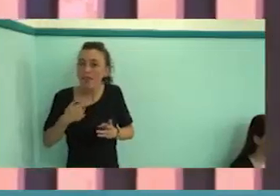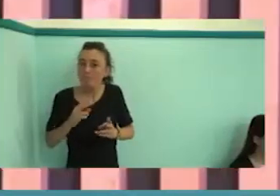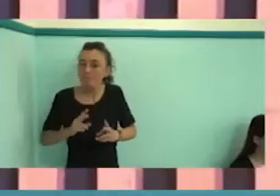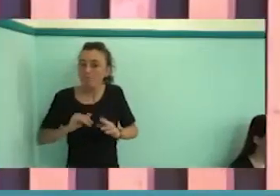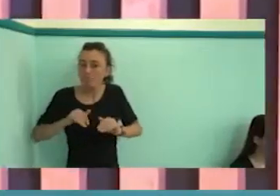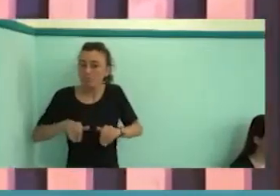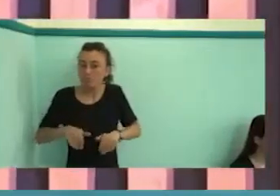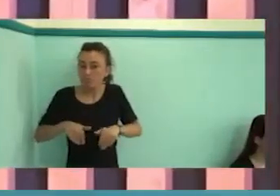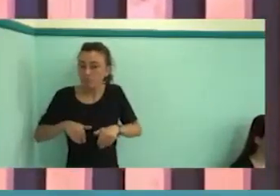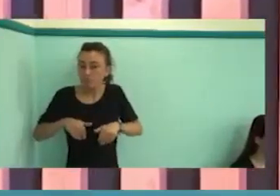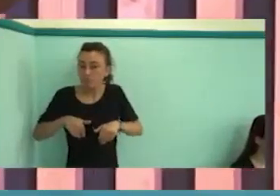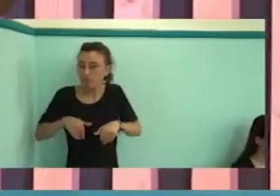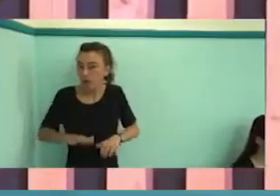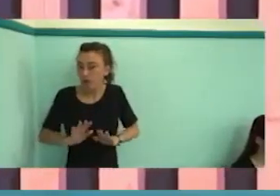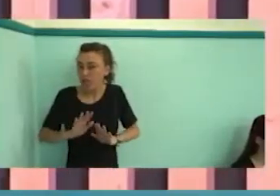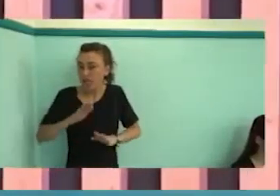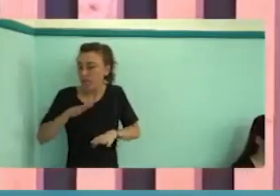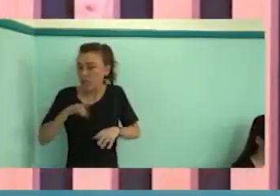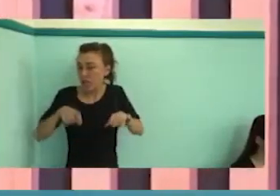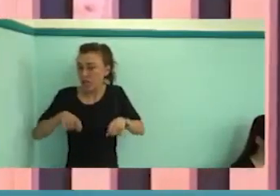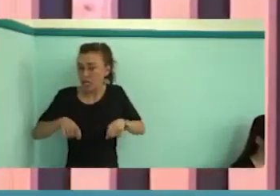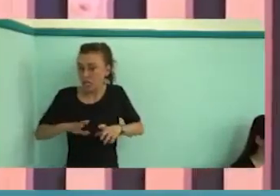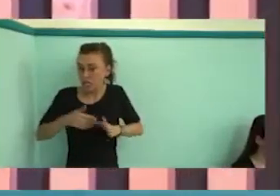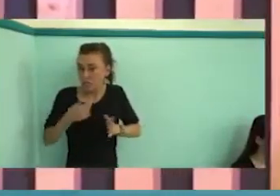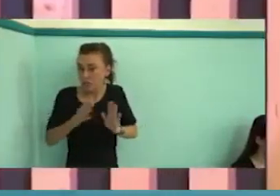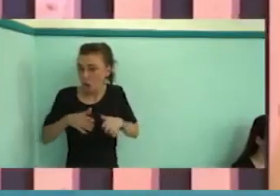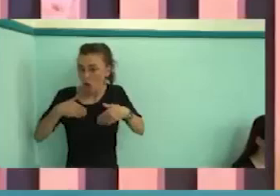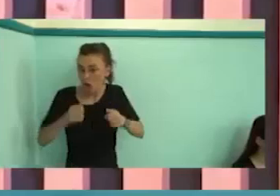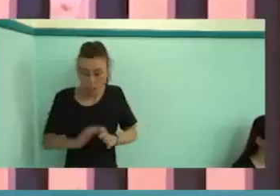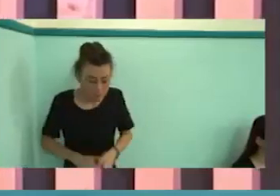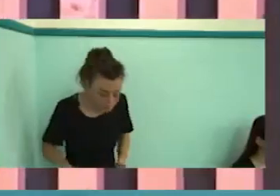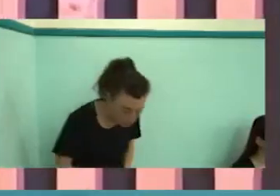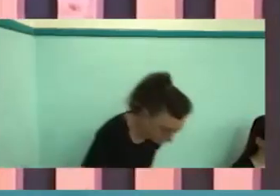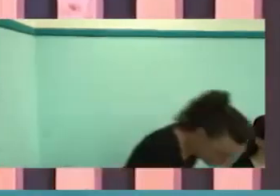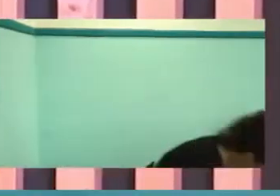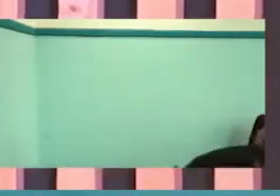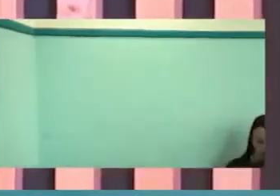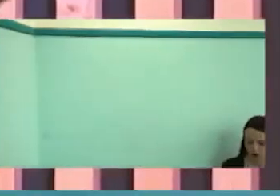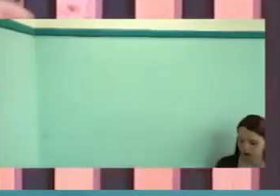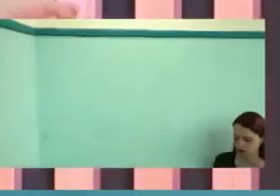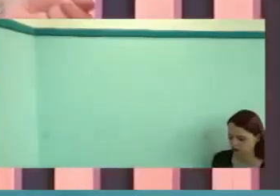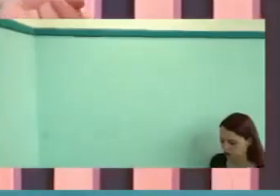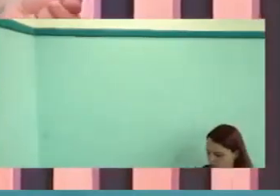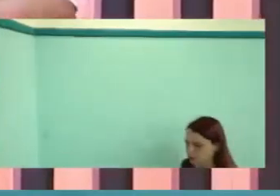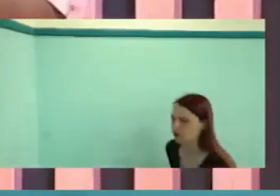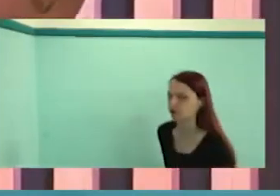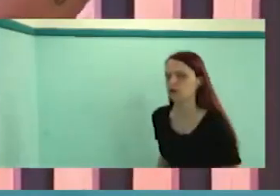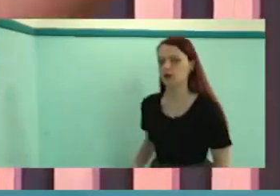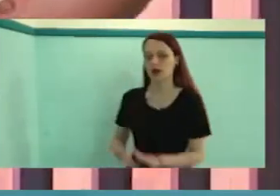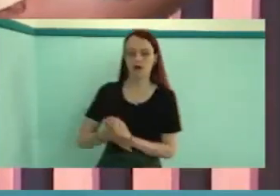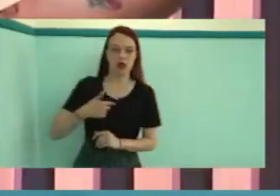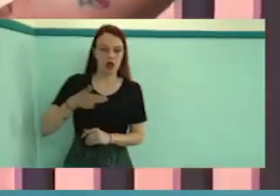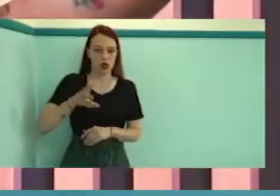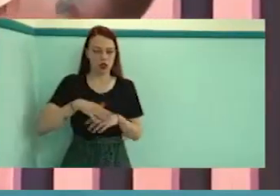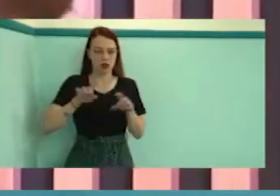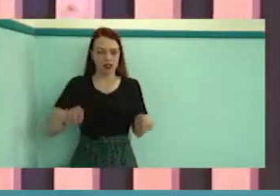o lo que sea no entonces tengo derecho a descansar puedo estar en mi casa descansar y saber que esto no determina el resto de mis días ni mi vida